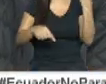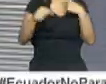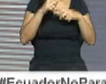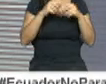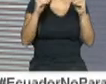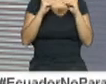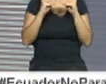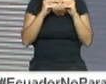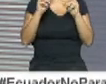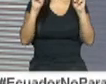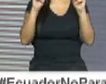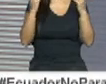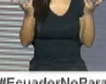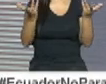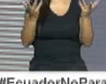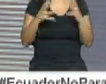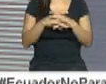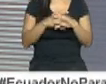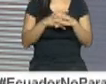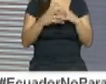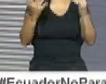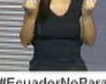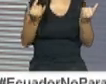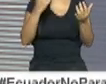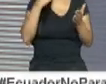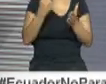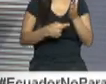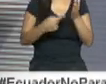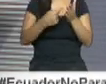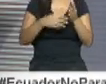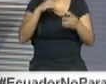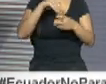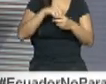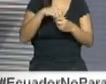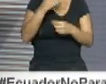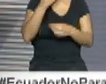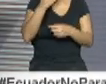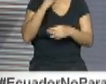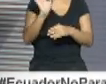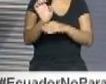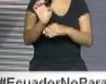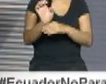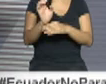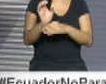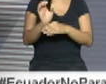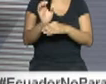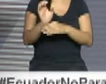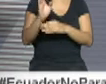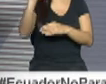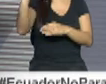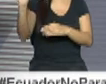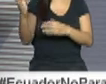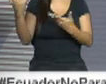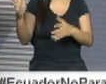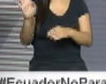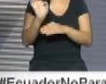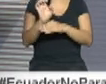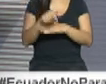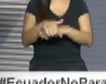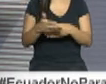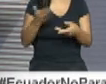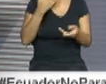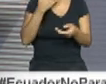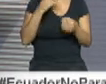Mario, ¿qué va a pasar o qué puede pasar en Ecuador después de lo de Brasil? ¿Es un golpe que